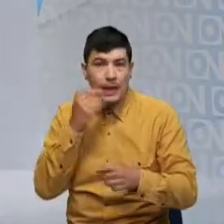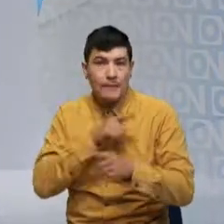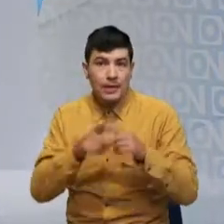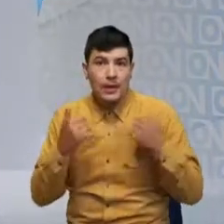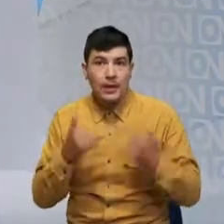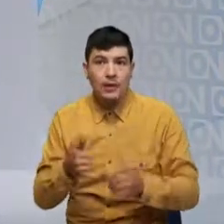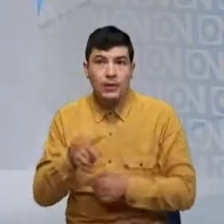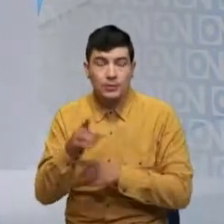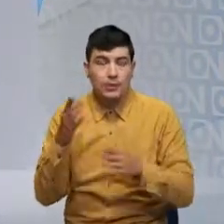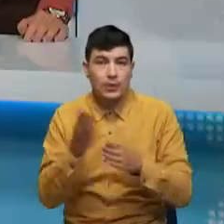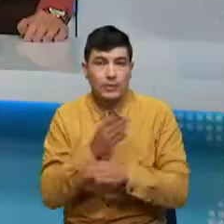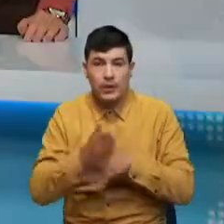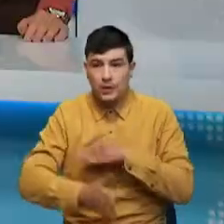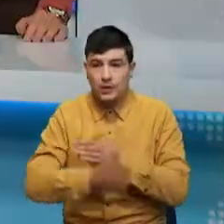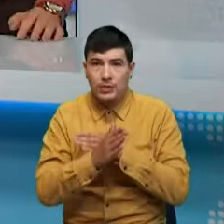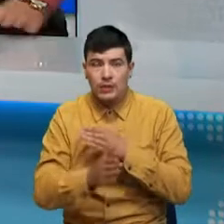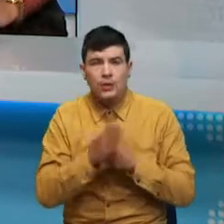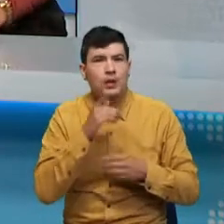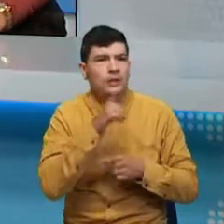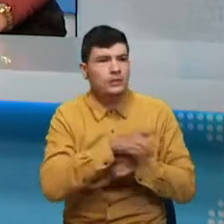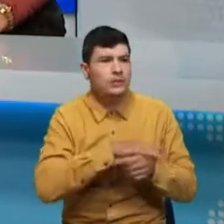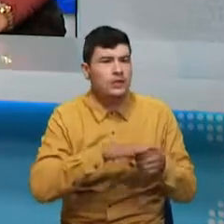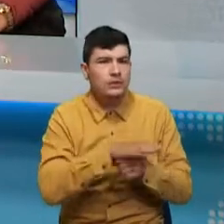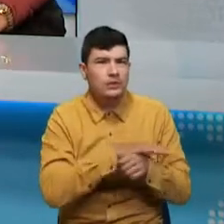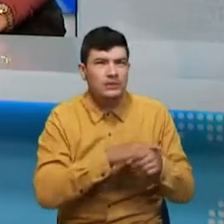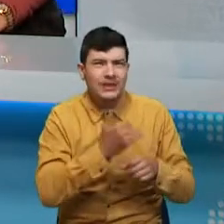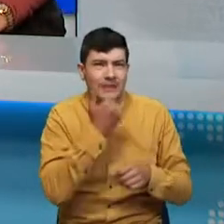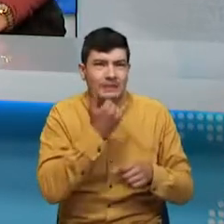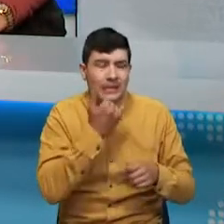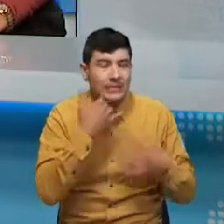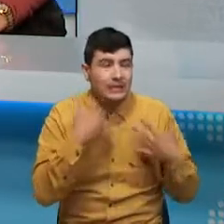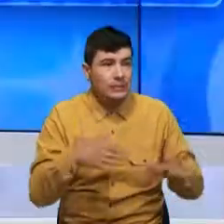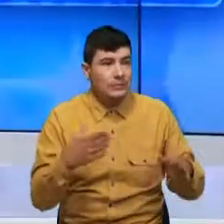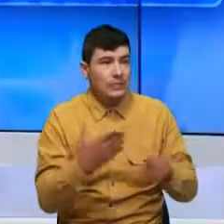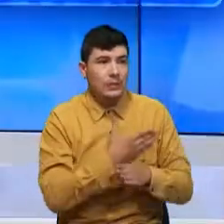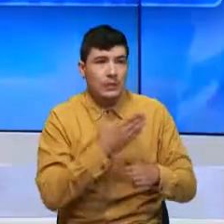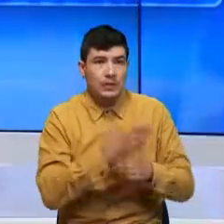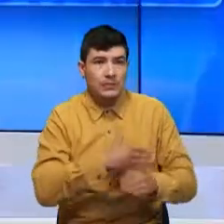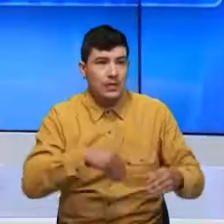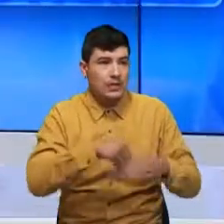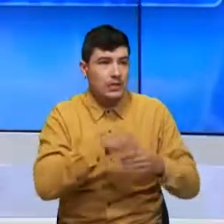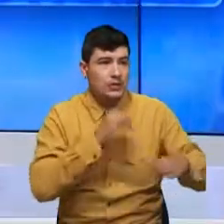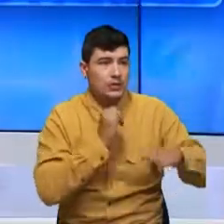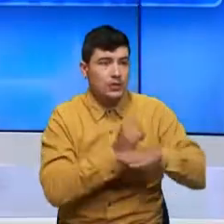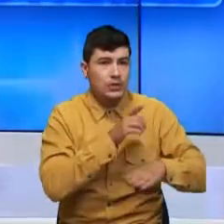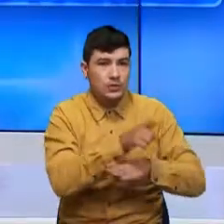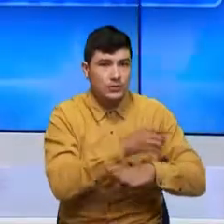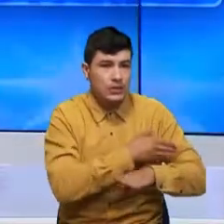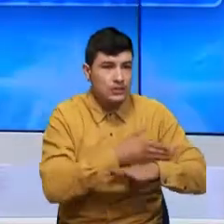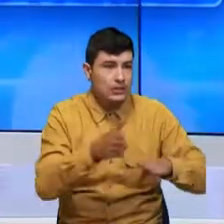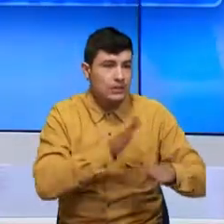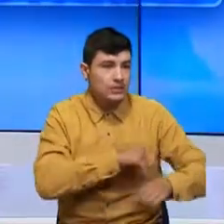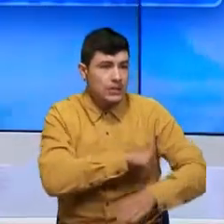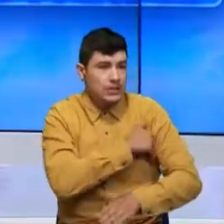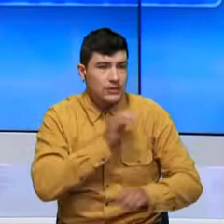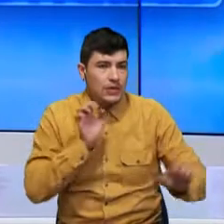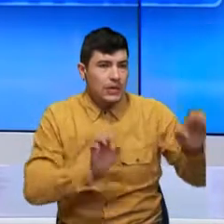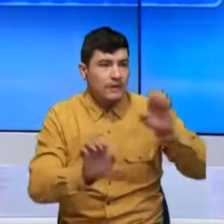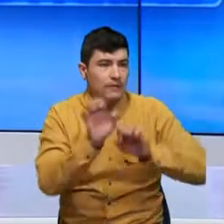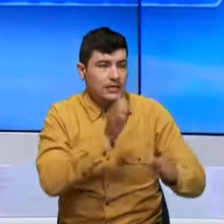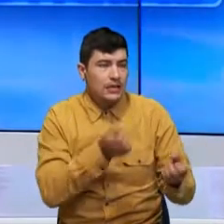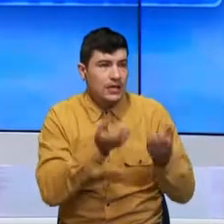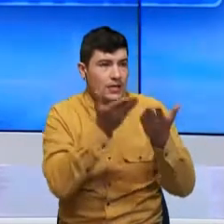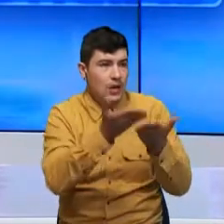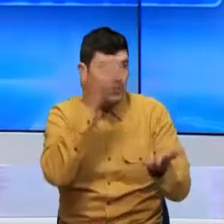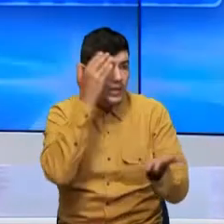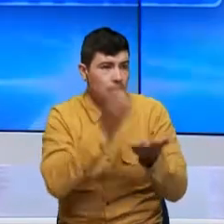problemática continua y es que la situación que harén se convirtió en todo un problema institucional luego de que el ministro de defensa entregará declaraciones